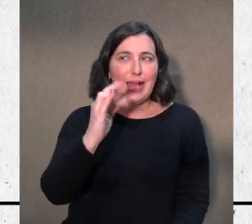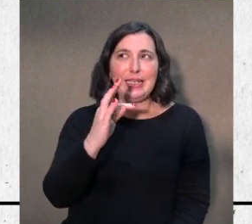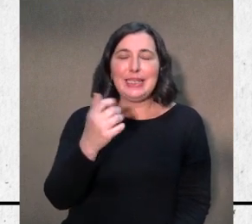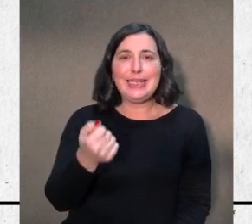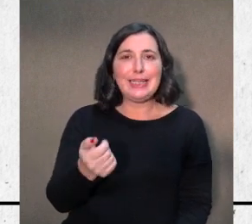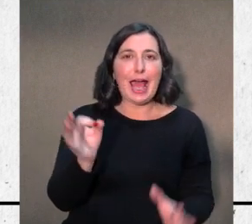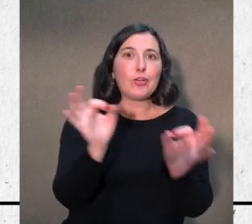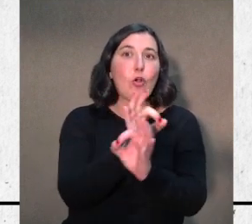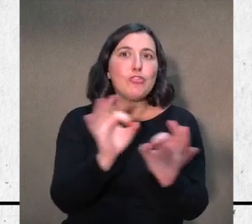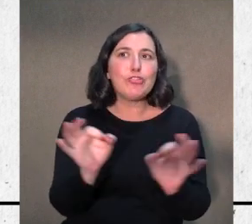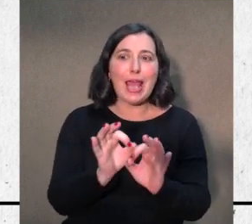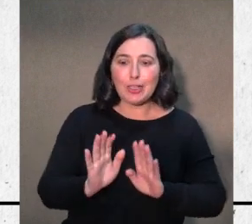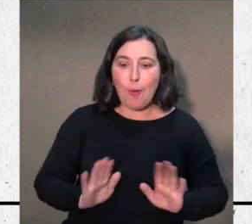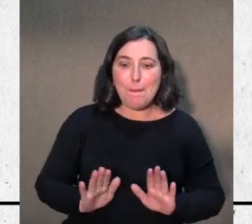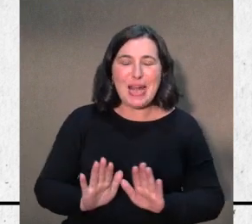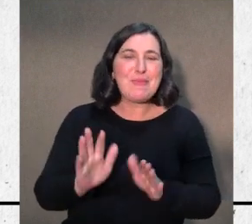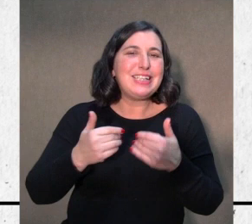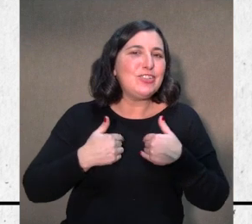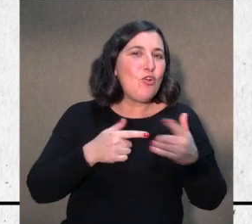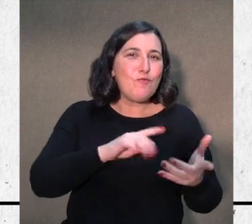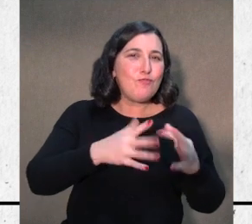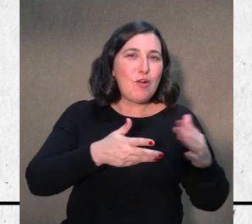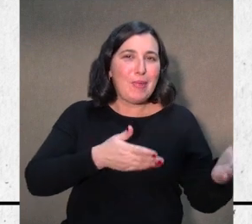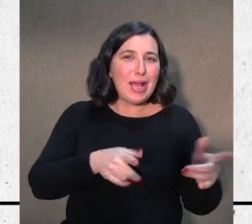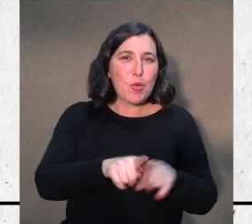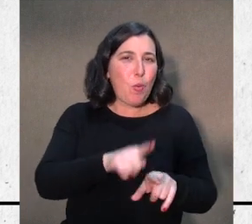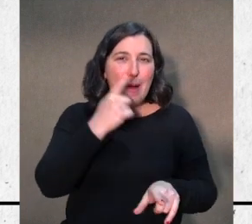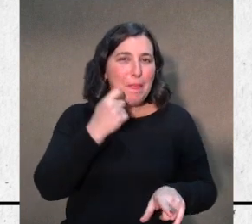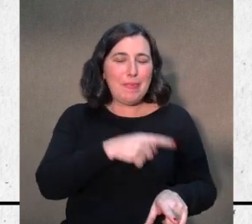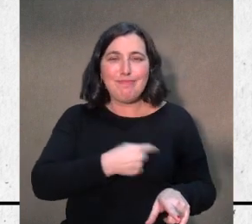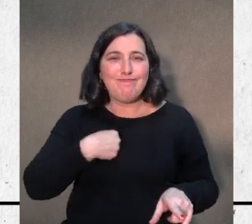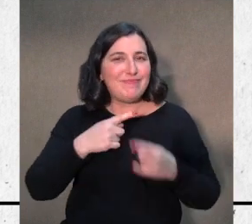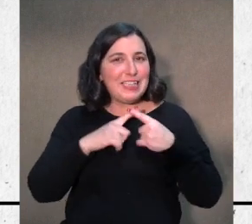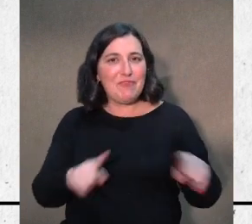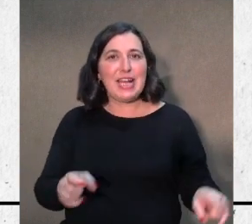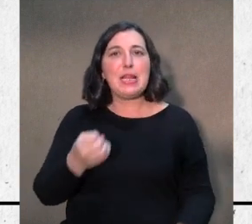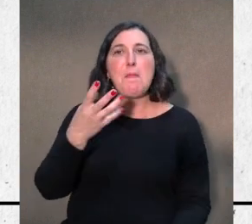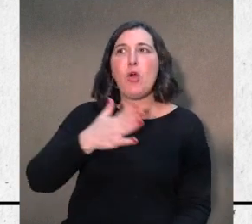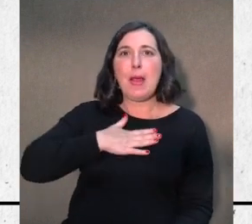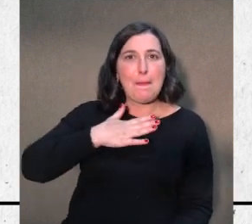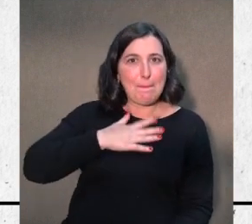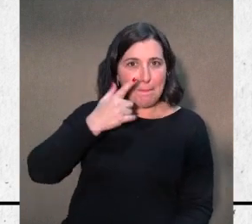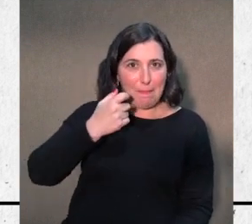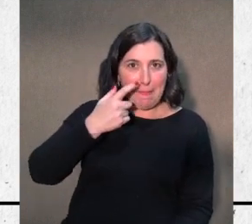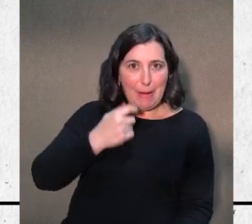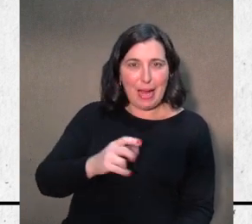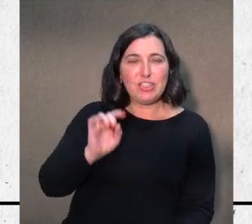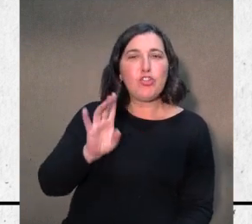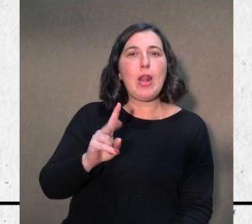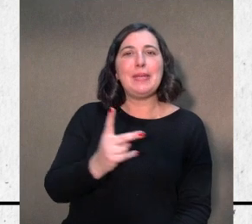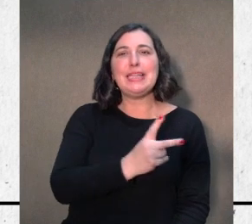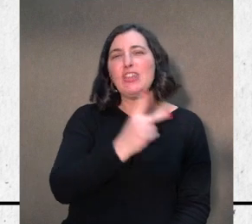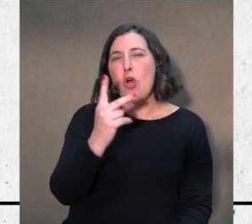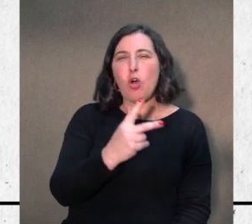papá en realidad estuvo 2 o 3 años nada más en la Osodre, después en el 54 creo que entró al cuarteto, al conjunto de música de